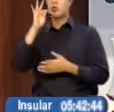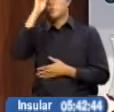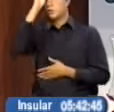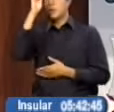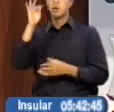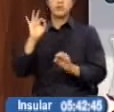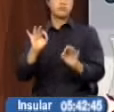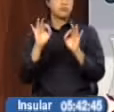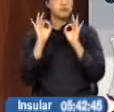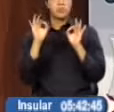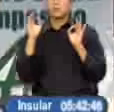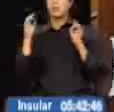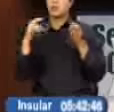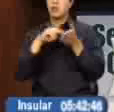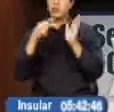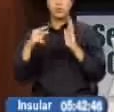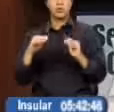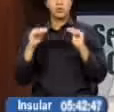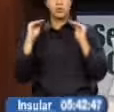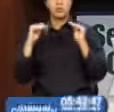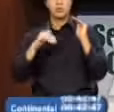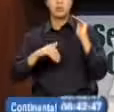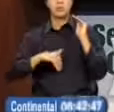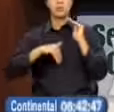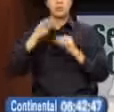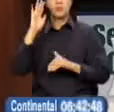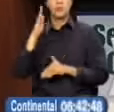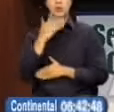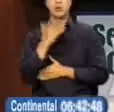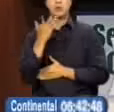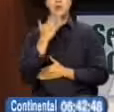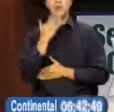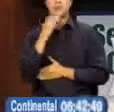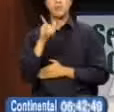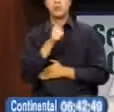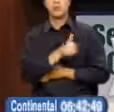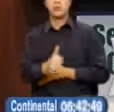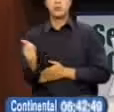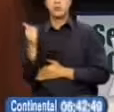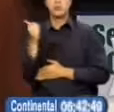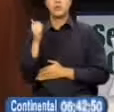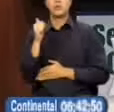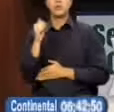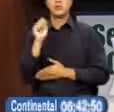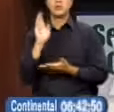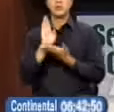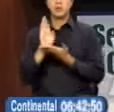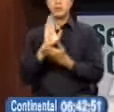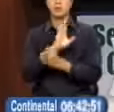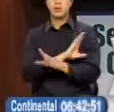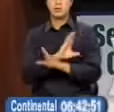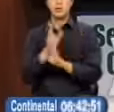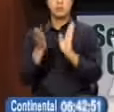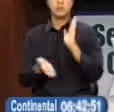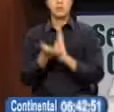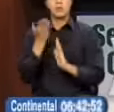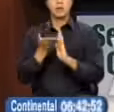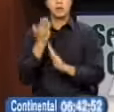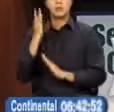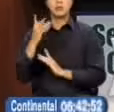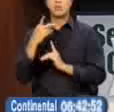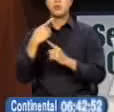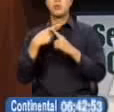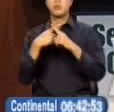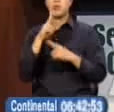y equipados se ha más que duplicado el número de beneficiarios del seguro social campesino se ha multiplicado